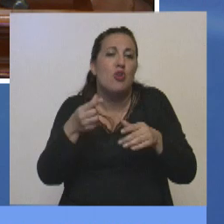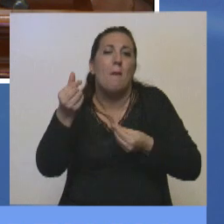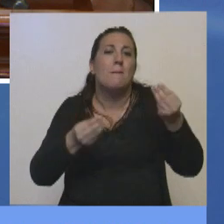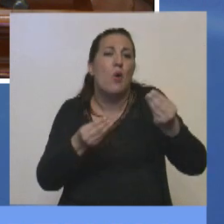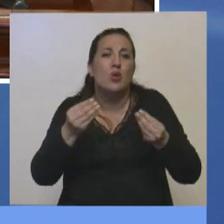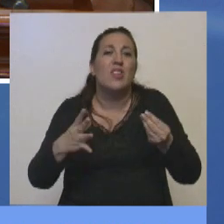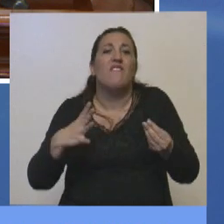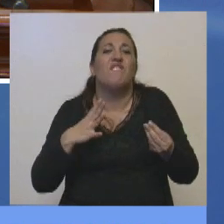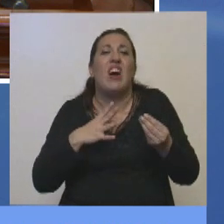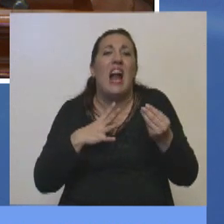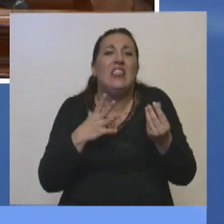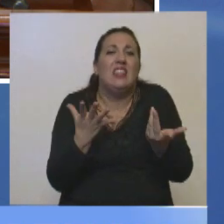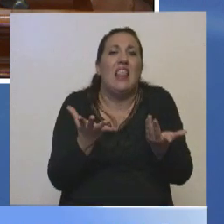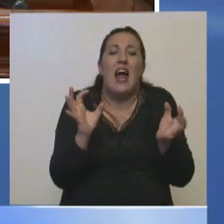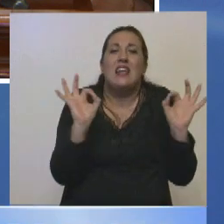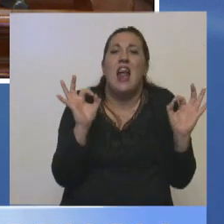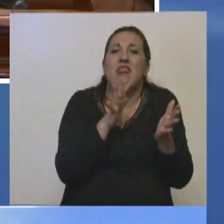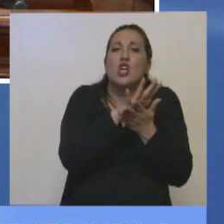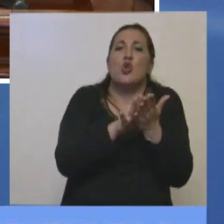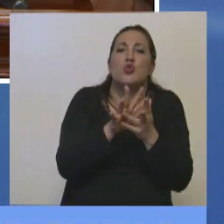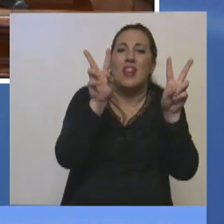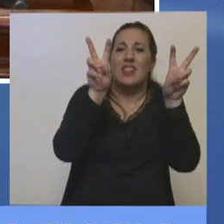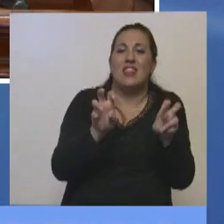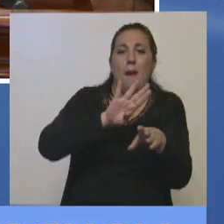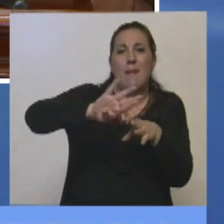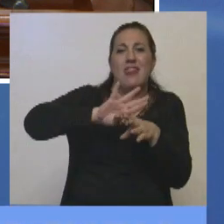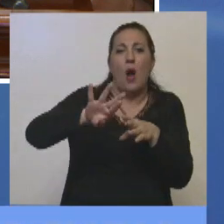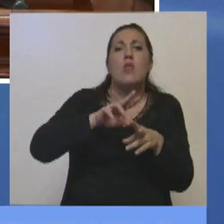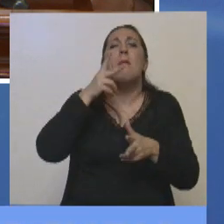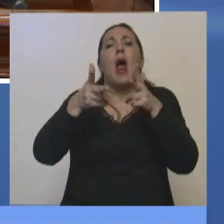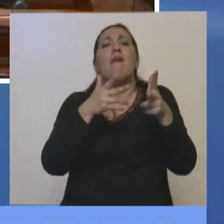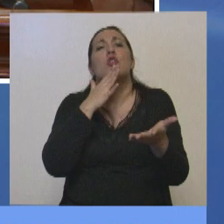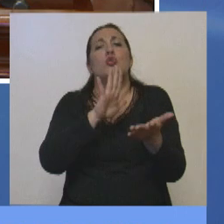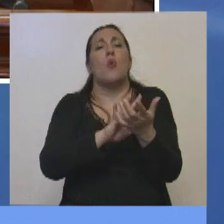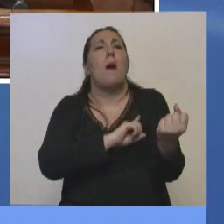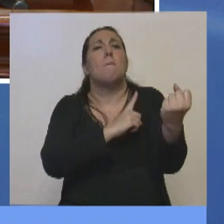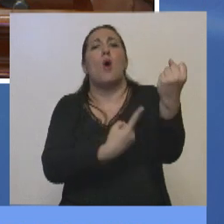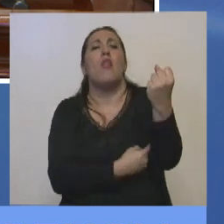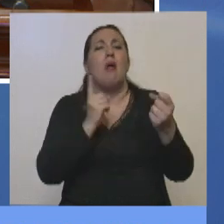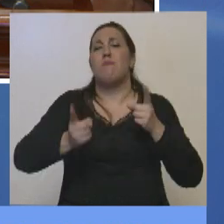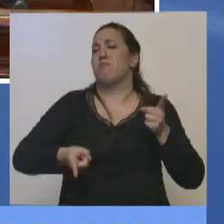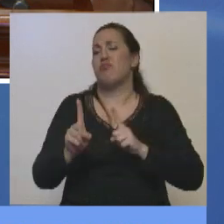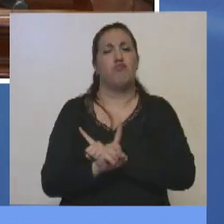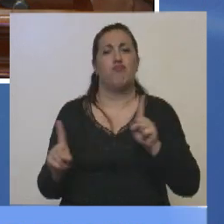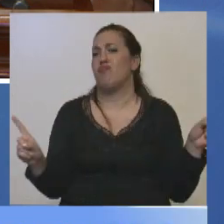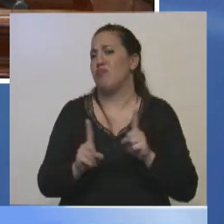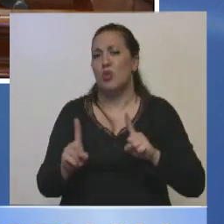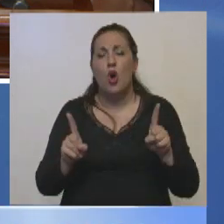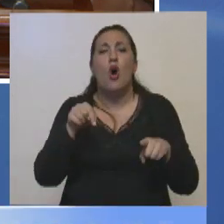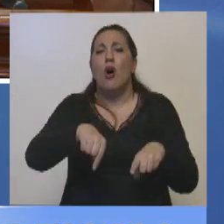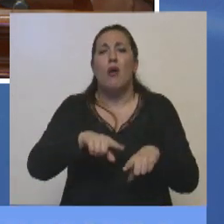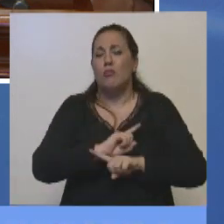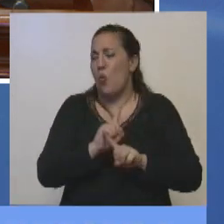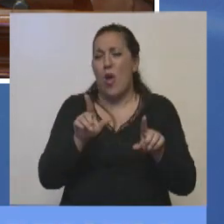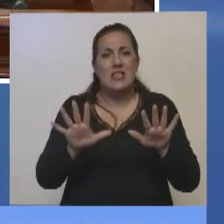resuelto el tema de la deuda pero esto que se quiere hablar de superpoderes si muy brevemente no es así bajo ni un punto